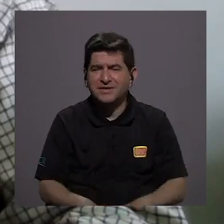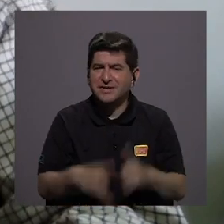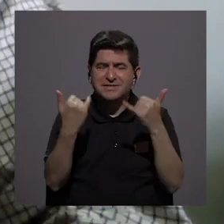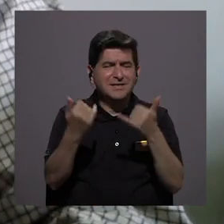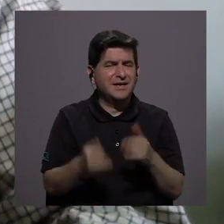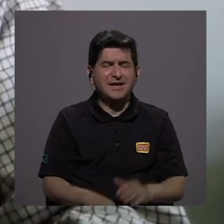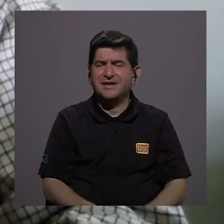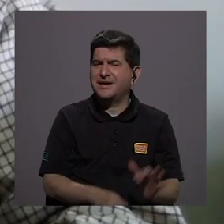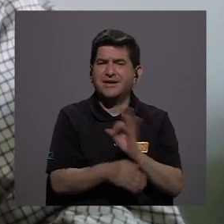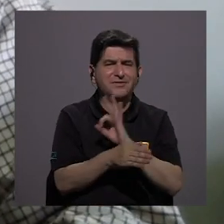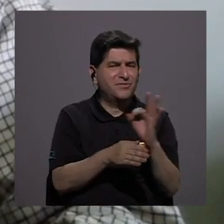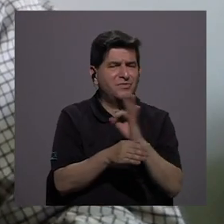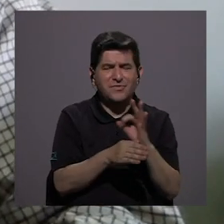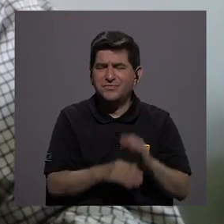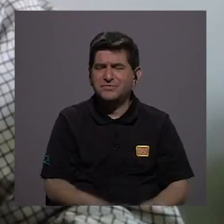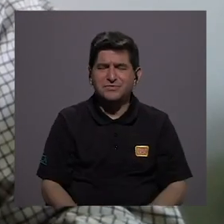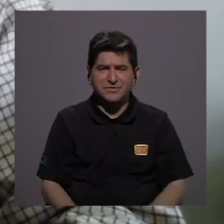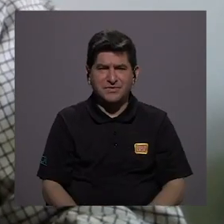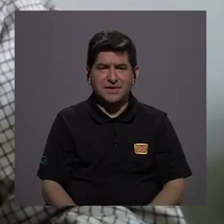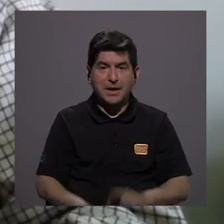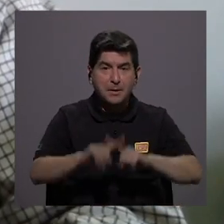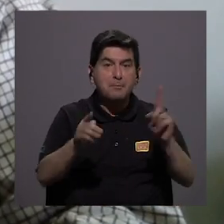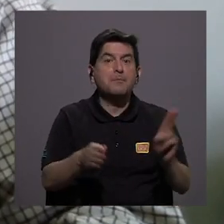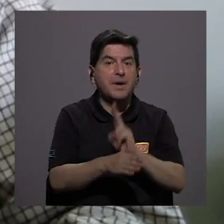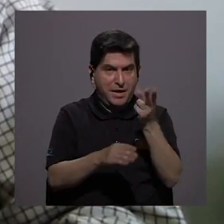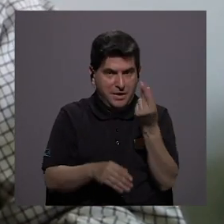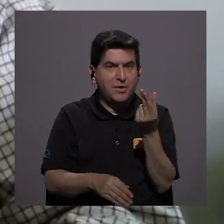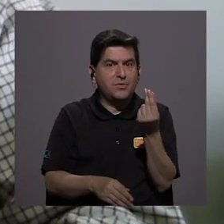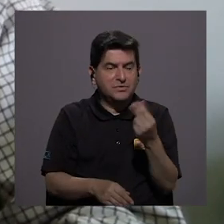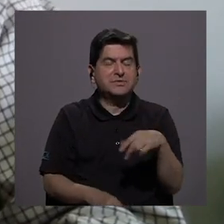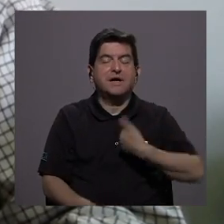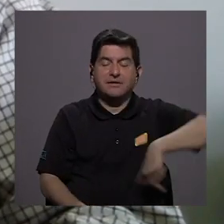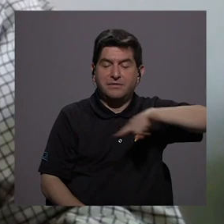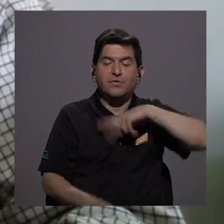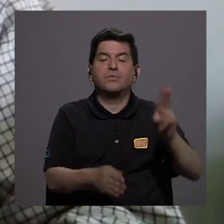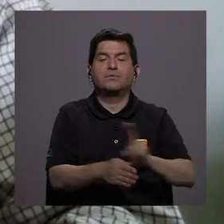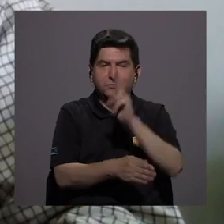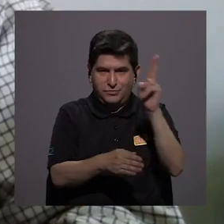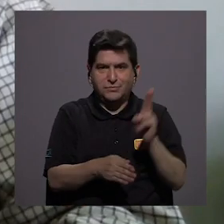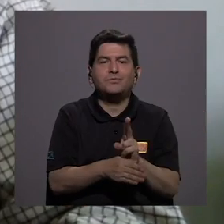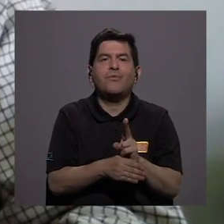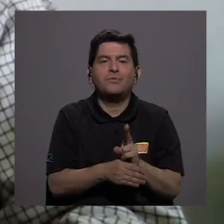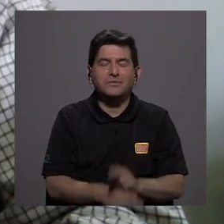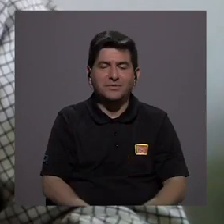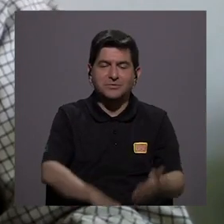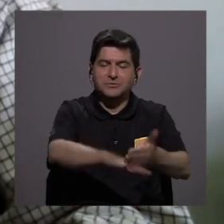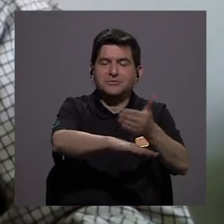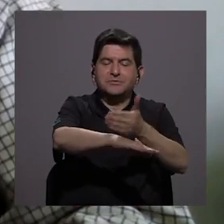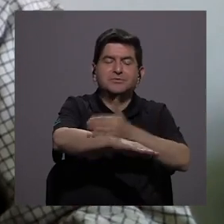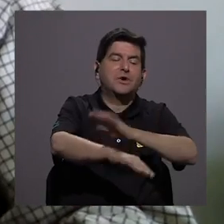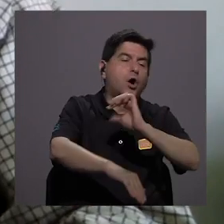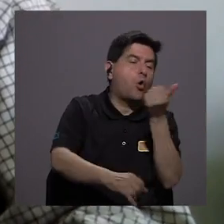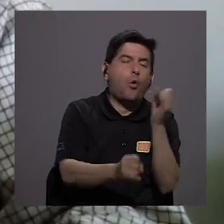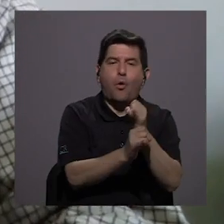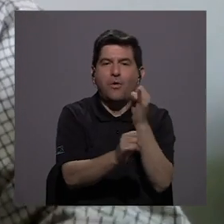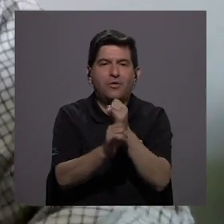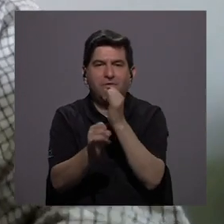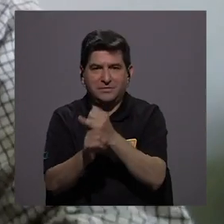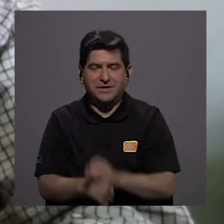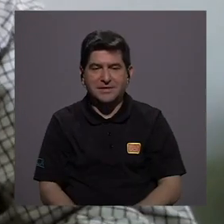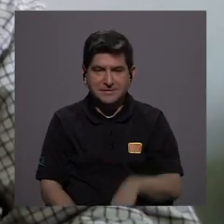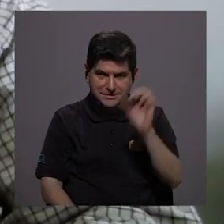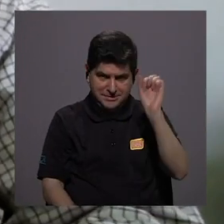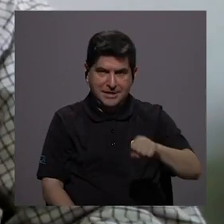vueltas que ya no están haciendo lo que deberían estar haciendo, pero que están consumiendo recursos que podríamos usar precisamente para mejorar a las